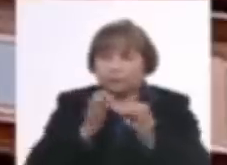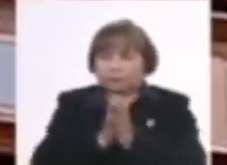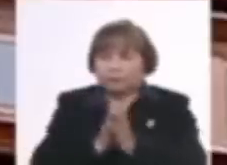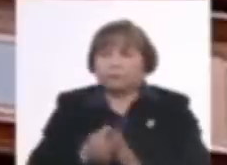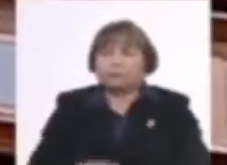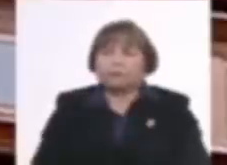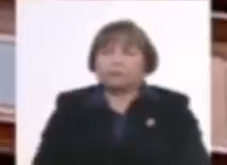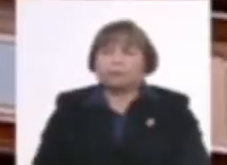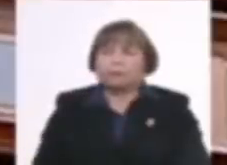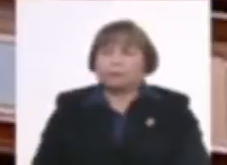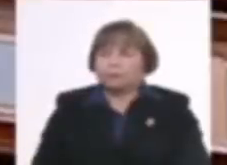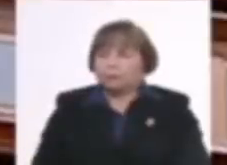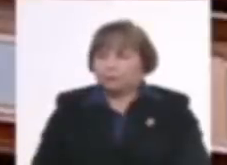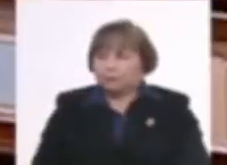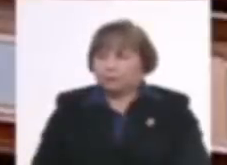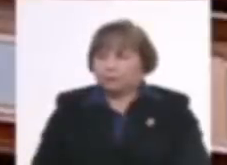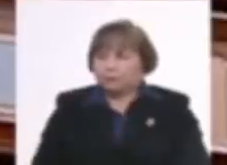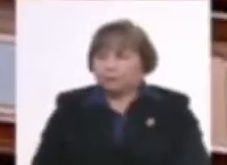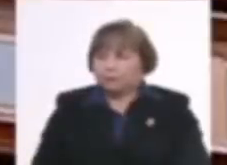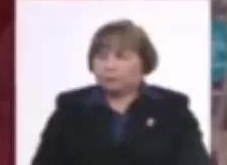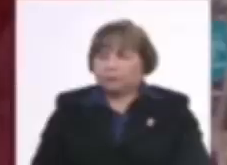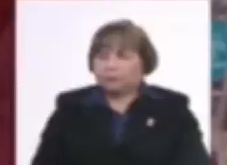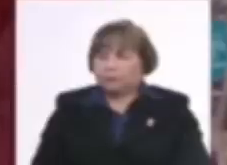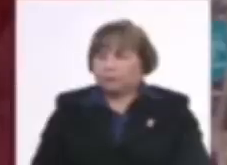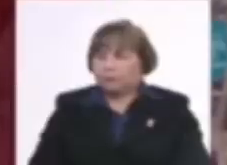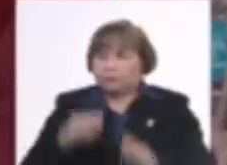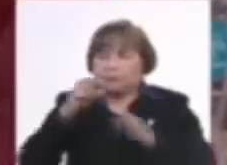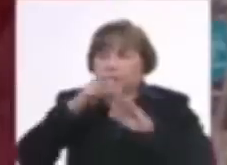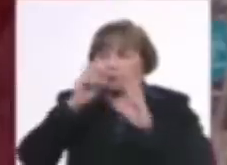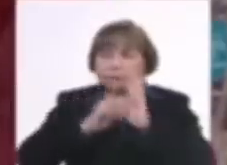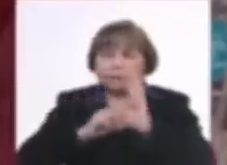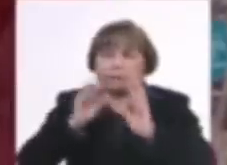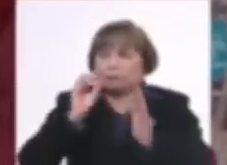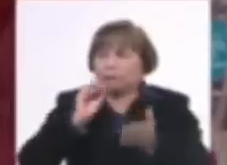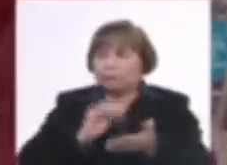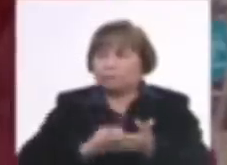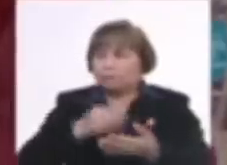preguntas, por favor. Congresista Además, Paredes. Ese proyecto,